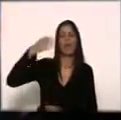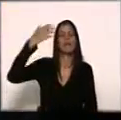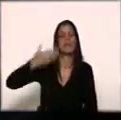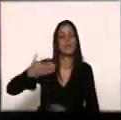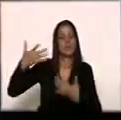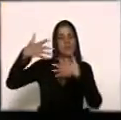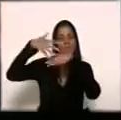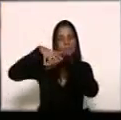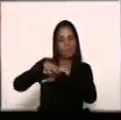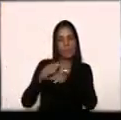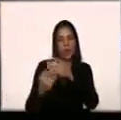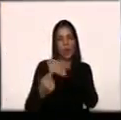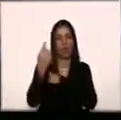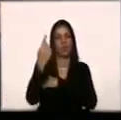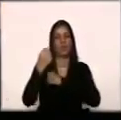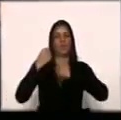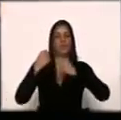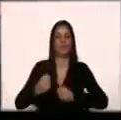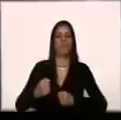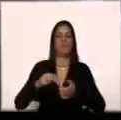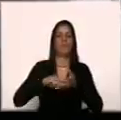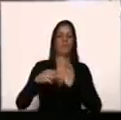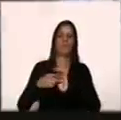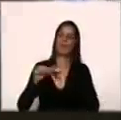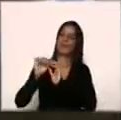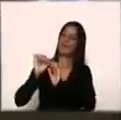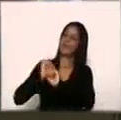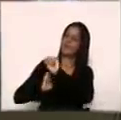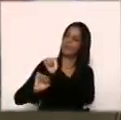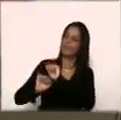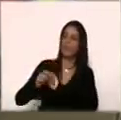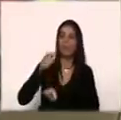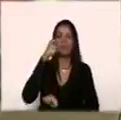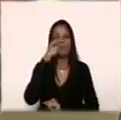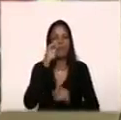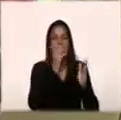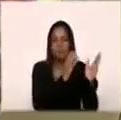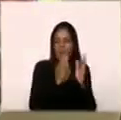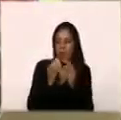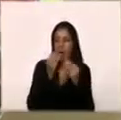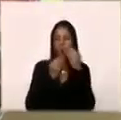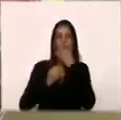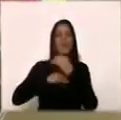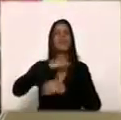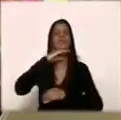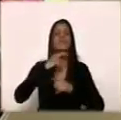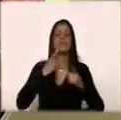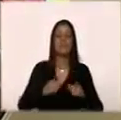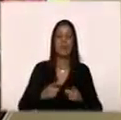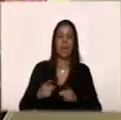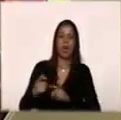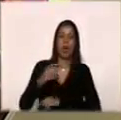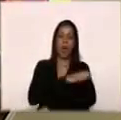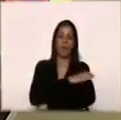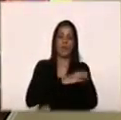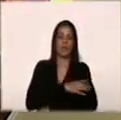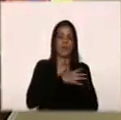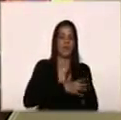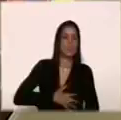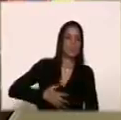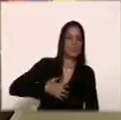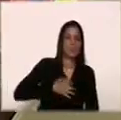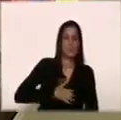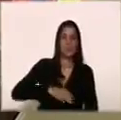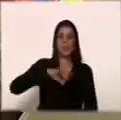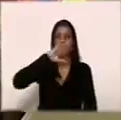juntan para garantizar que todo salga bien, que no nos derroten los enemigos apátridas que fueron a